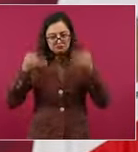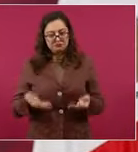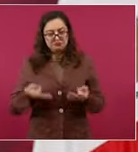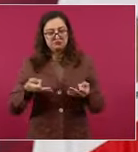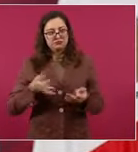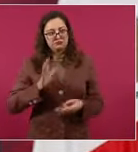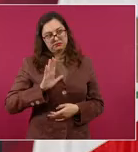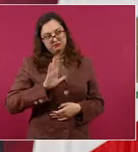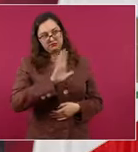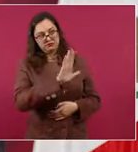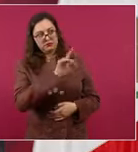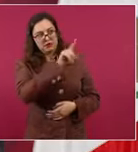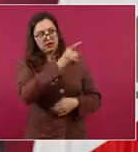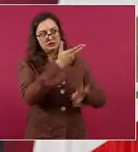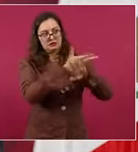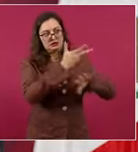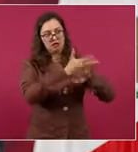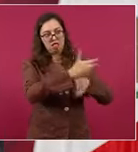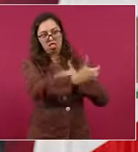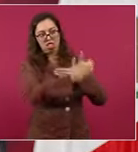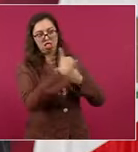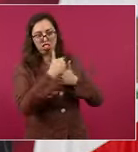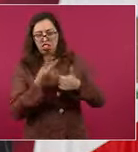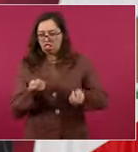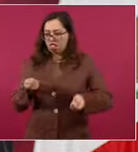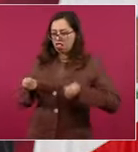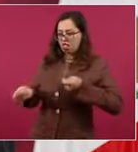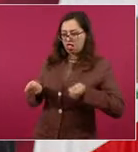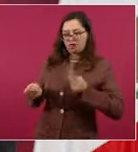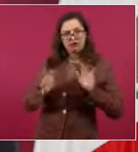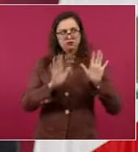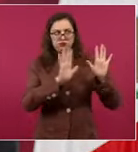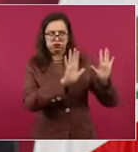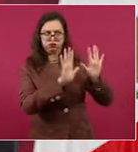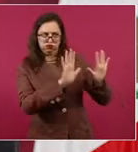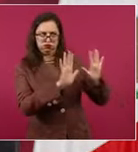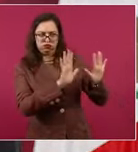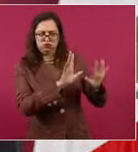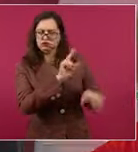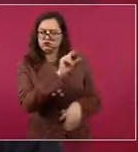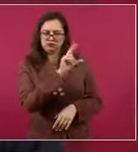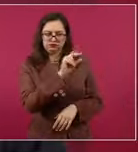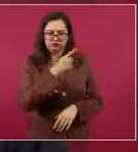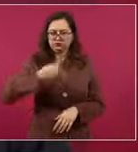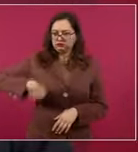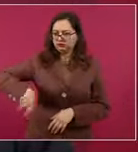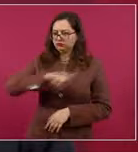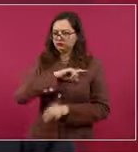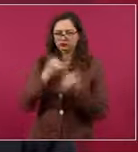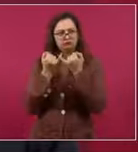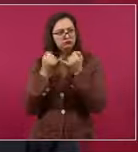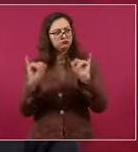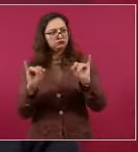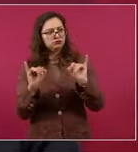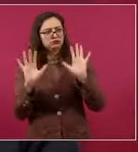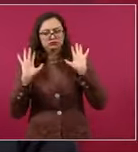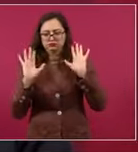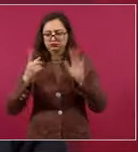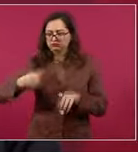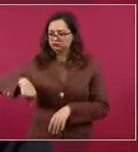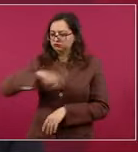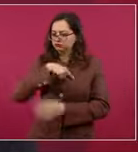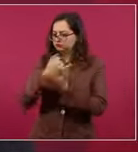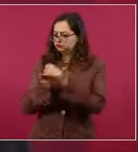y que no se permita que ningún gobierno extranjero decida sobre lo que nos corresponde decidir